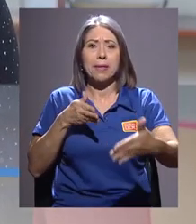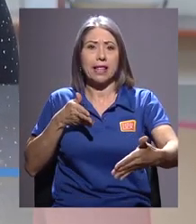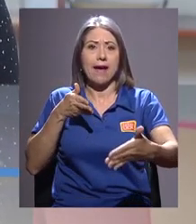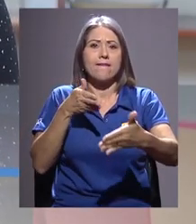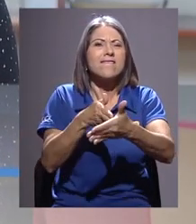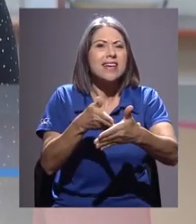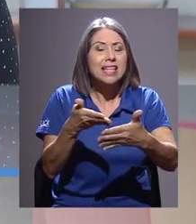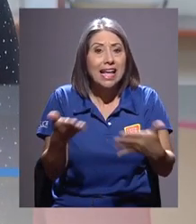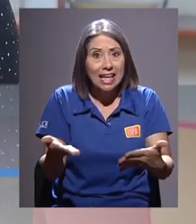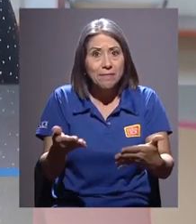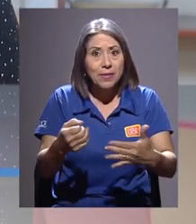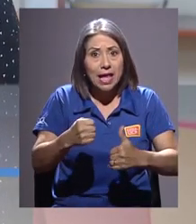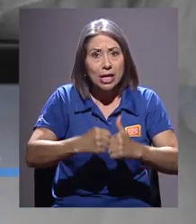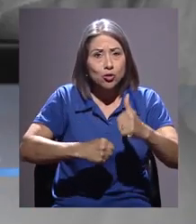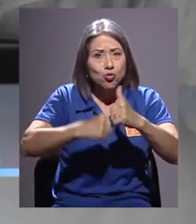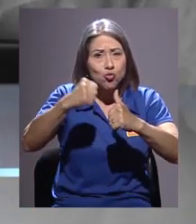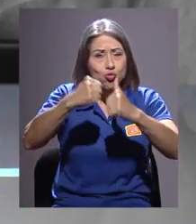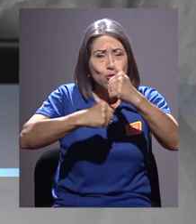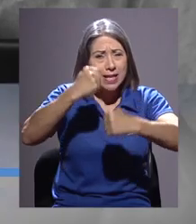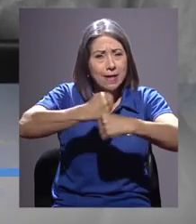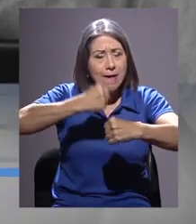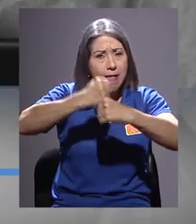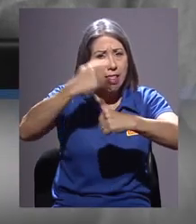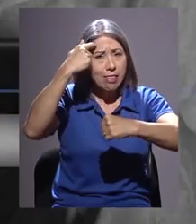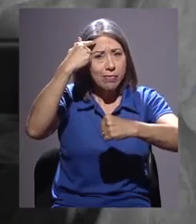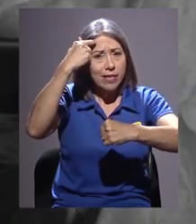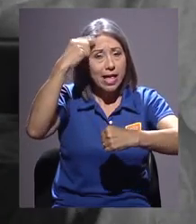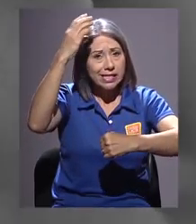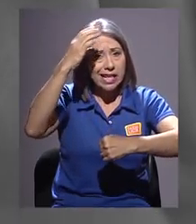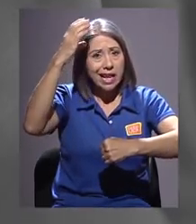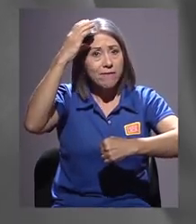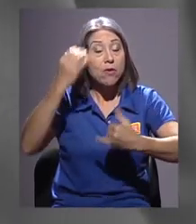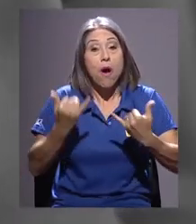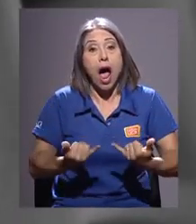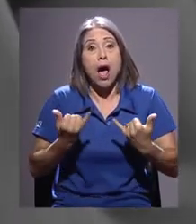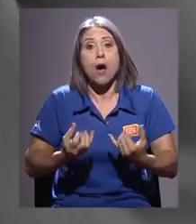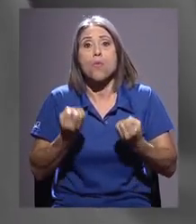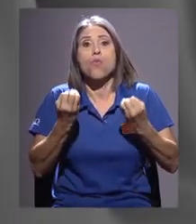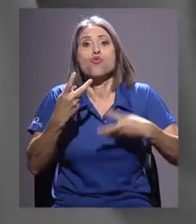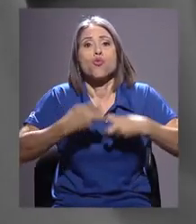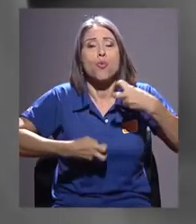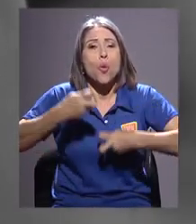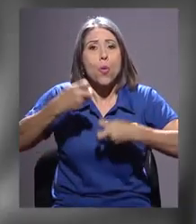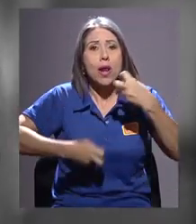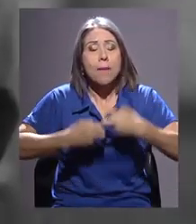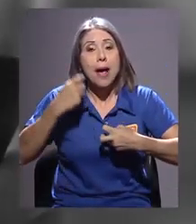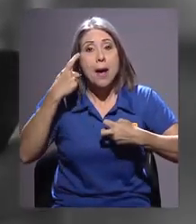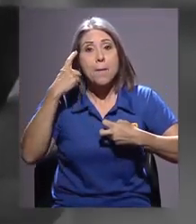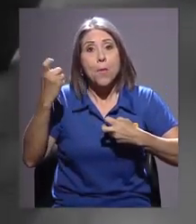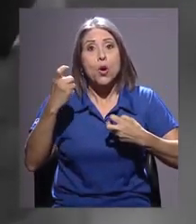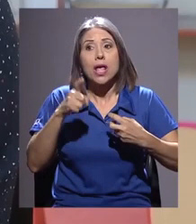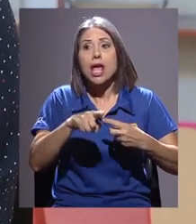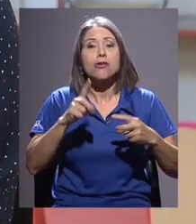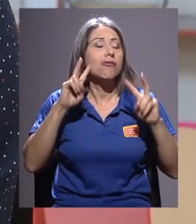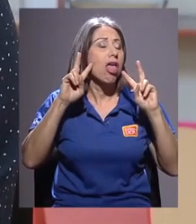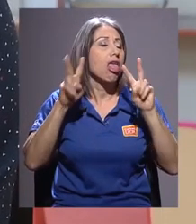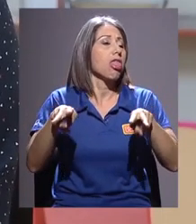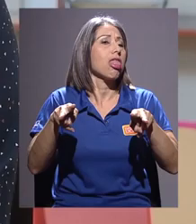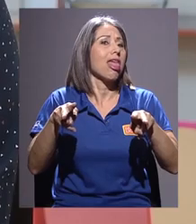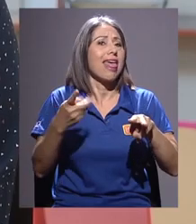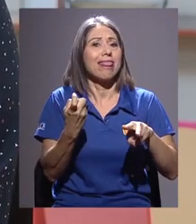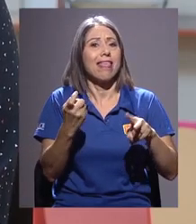las estructuras, de las funciones del cerebro. Actualmente hay mucho problema en cuanto al déficit de atención y también